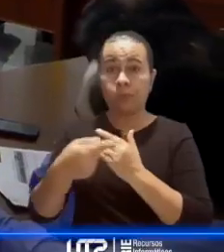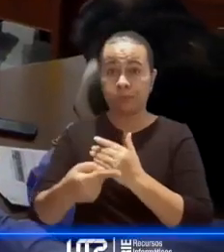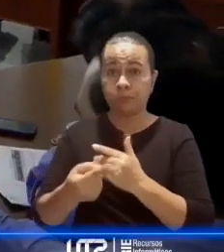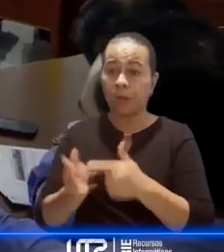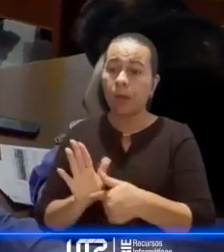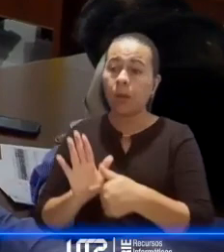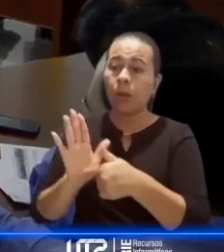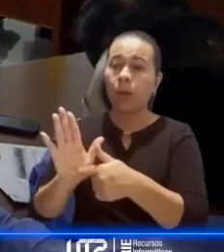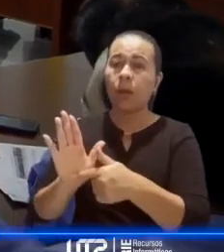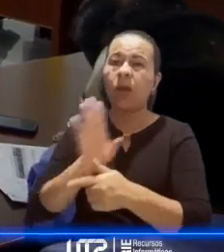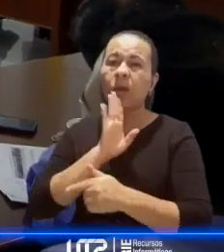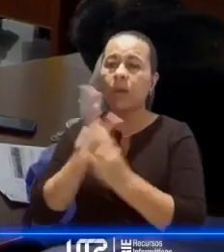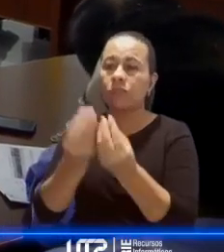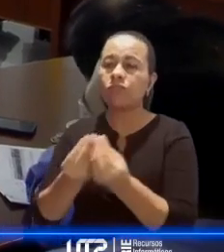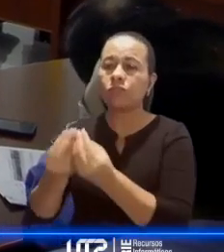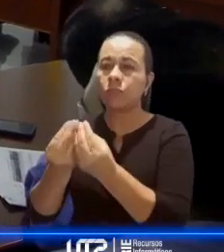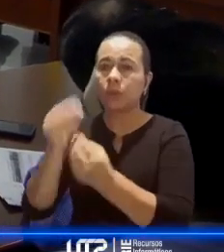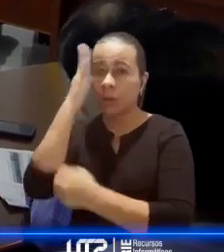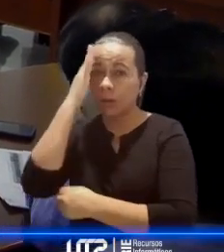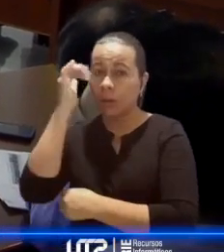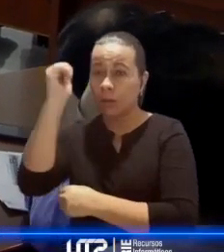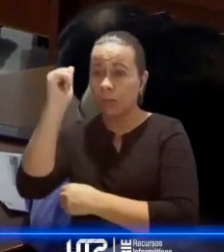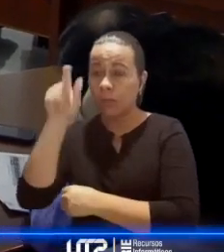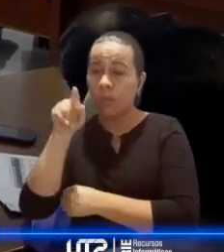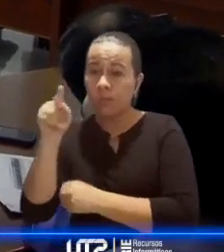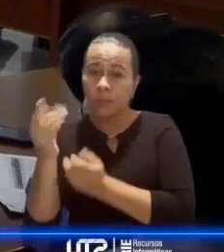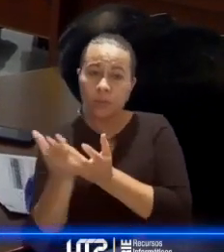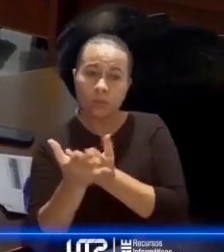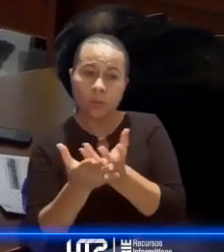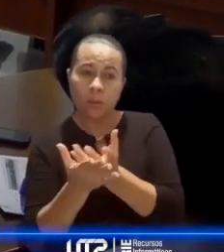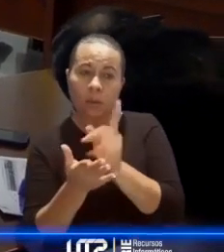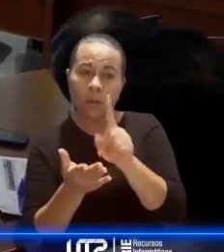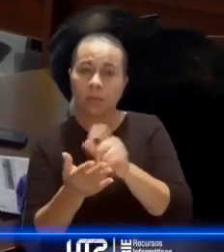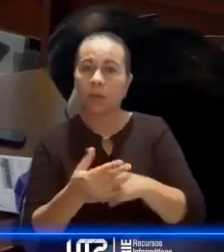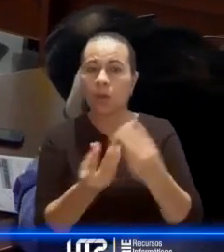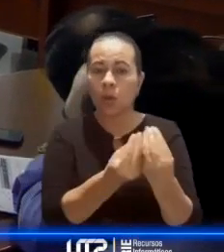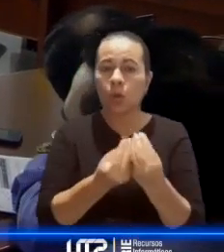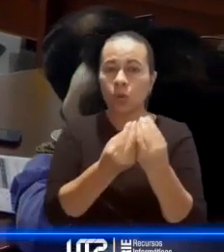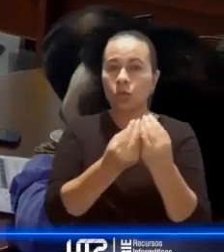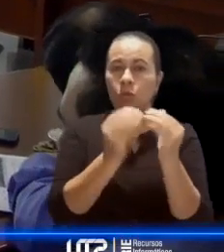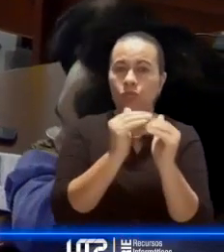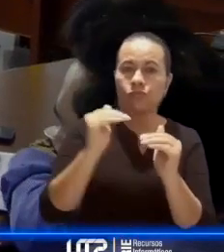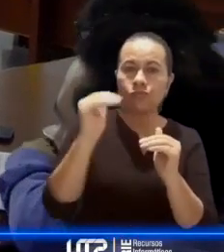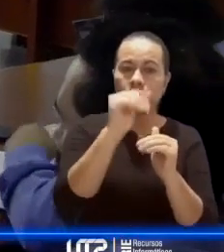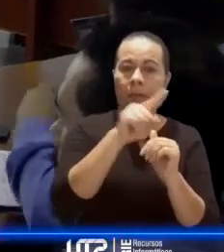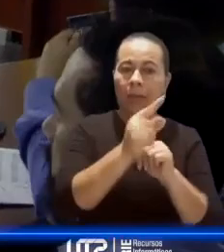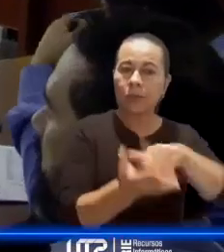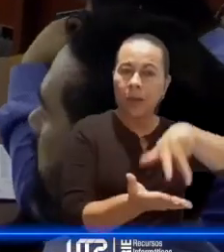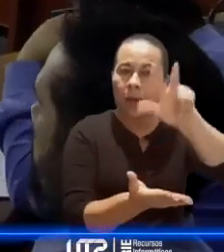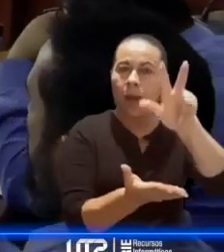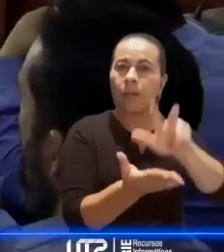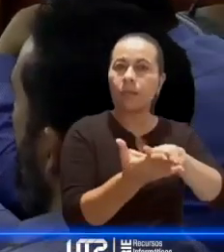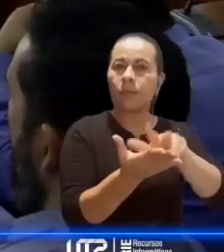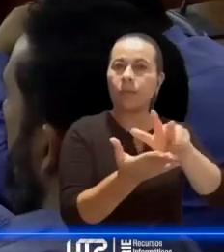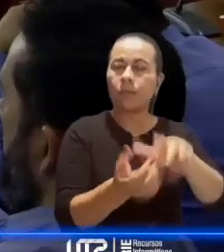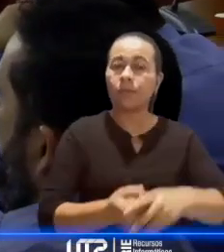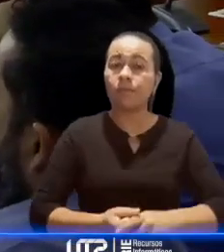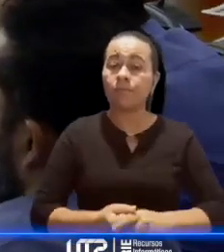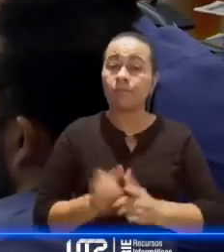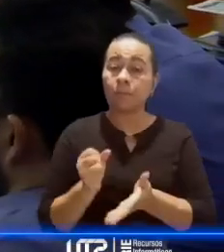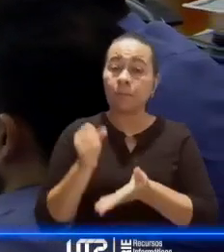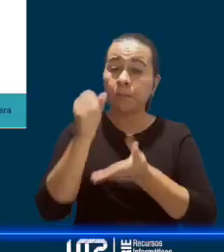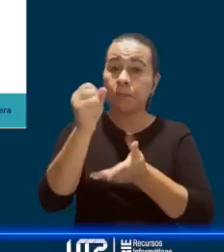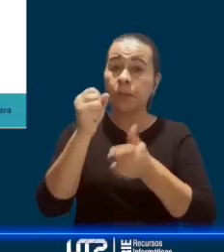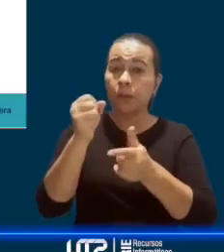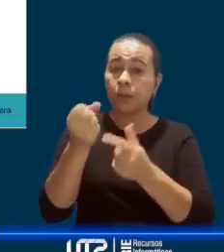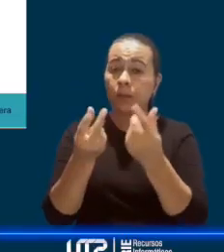Este proyecto es presentado ante el Consejo Académico para su recomendación y al Consejo Superior Universitario, quien es la instancia de aprobación